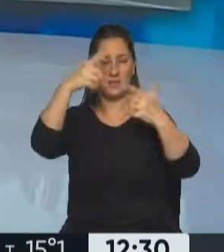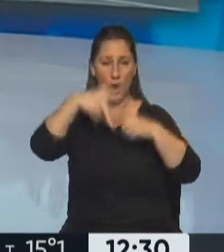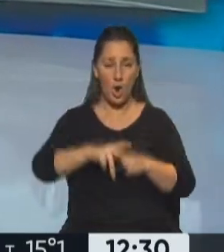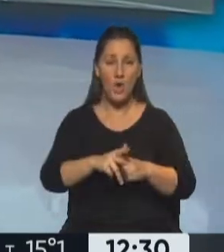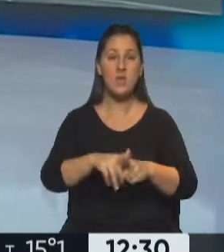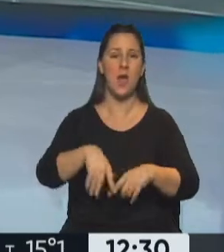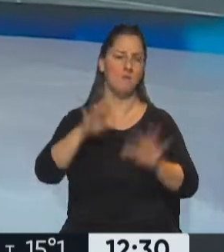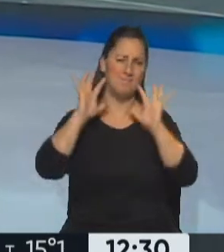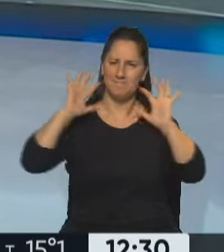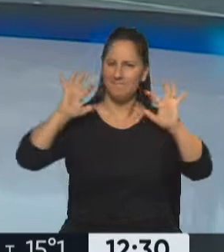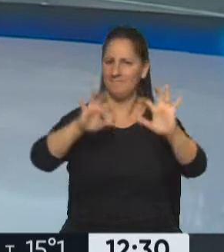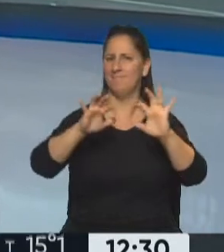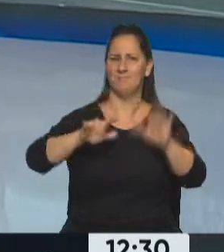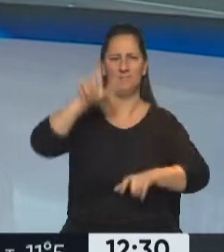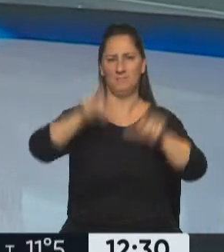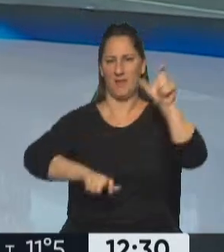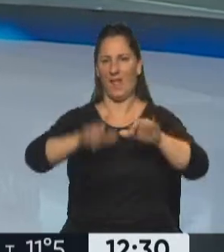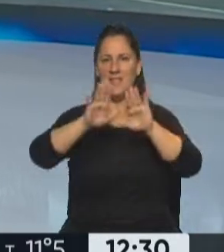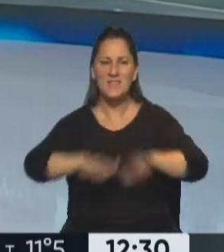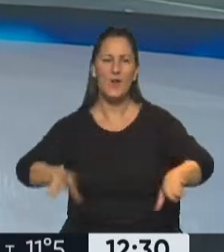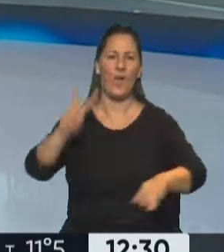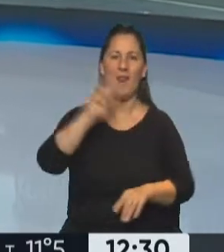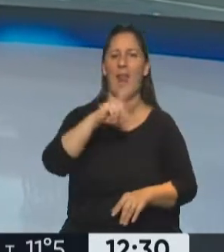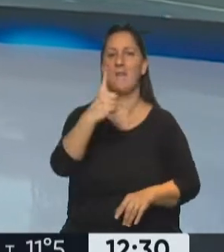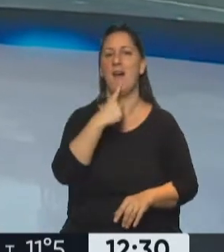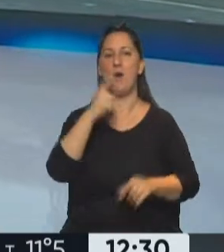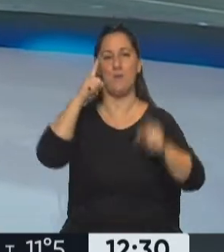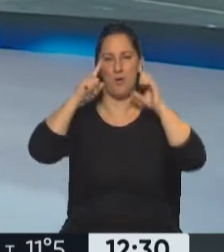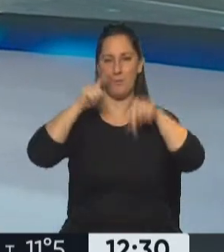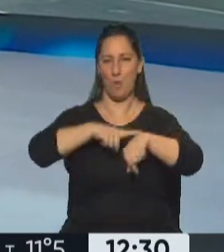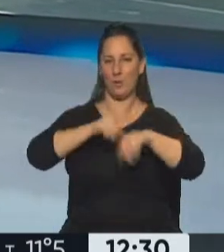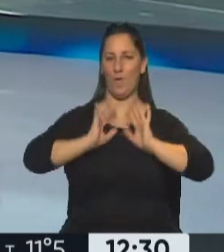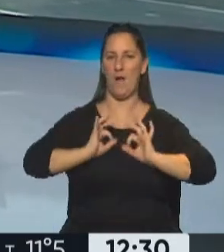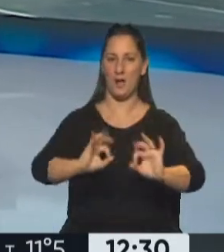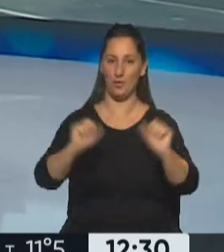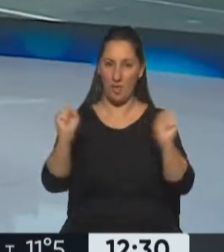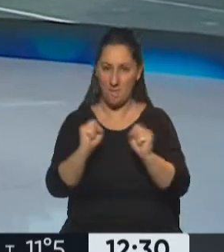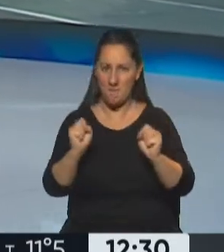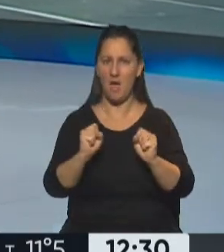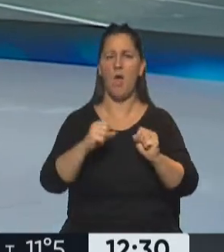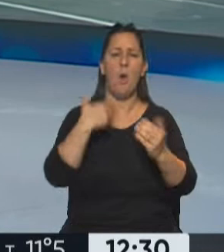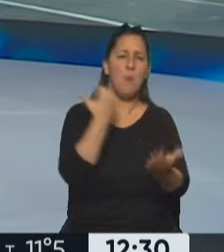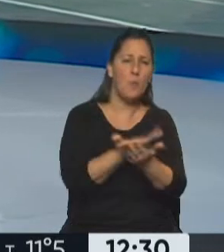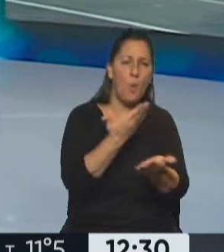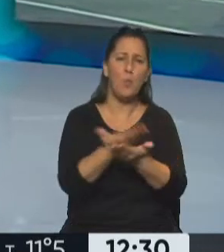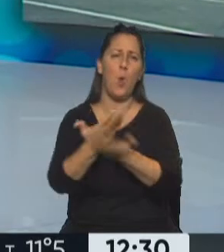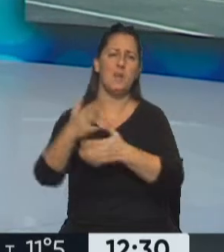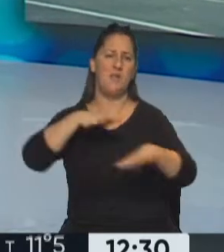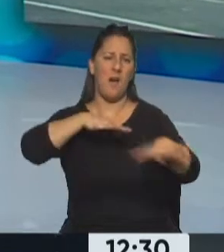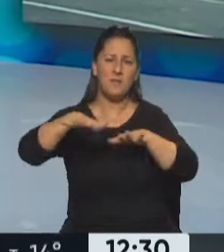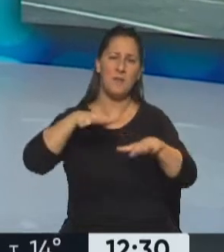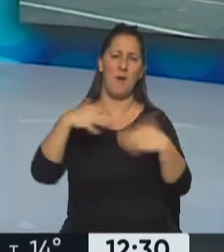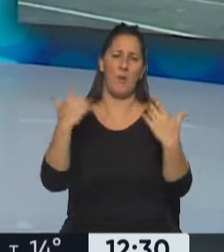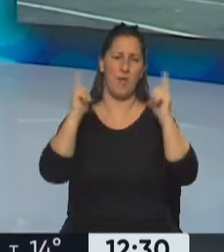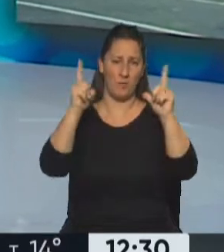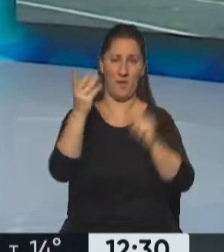más atractivas opciones para compartir con chicos y chicas en las vacaciones de invierno, con muchísimas propuestas para disfrutar este